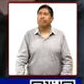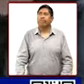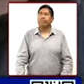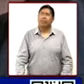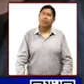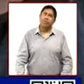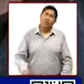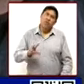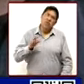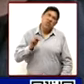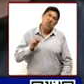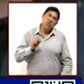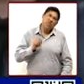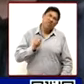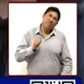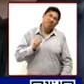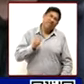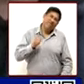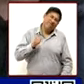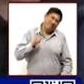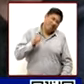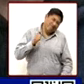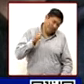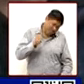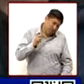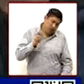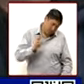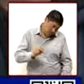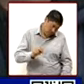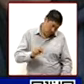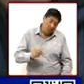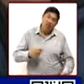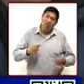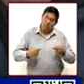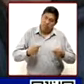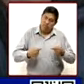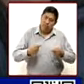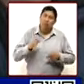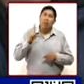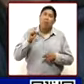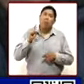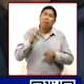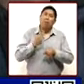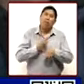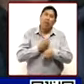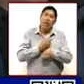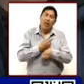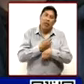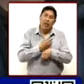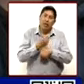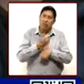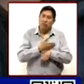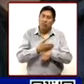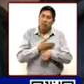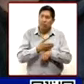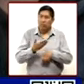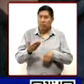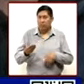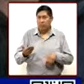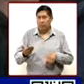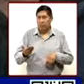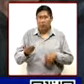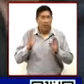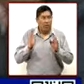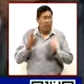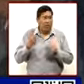No estamos 100% de acuerdo porque hemos debatido los 20 horas, mire, 14 puntos hemos abordado.